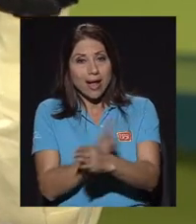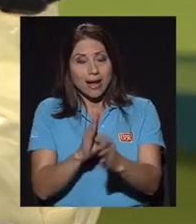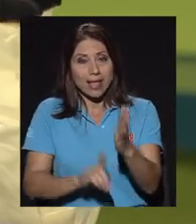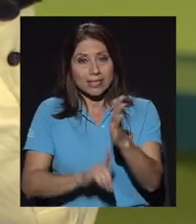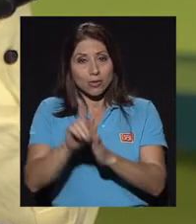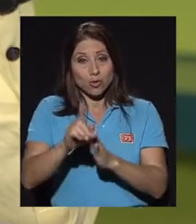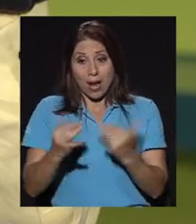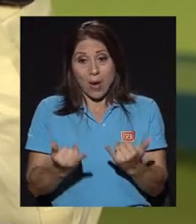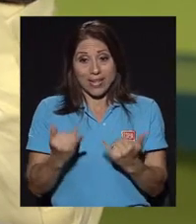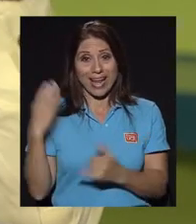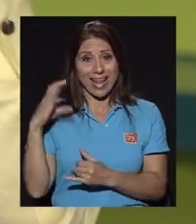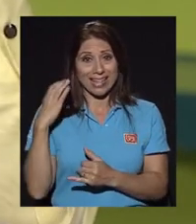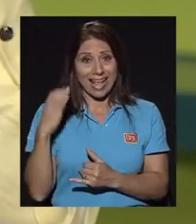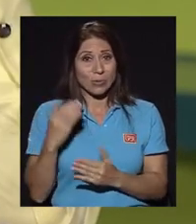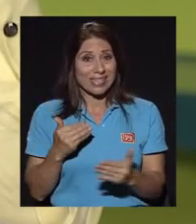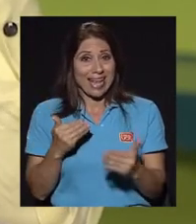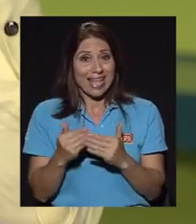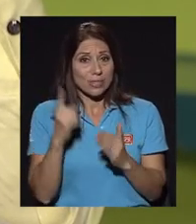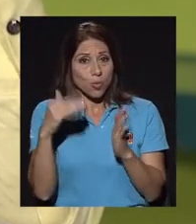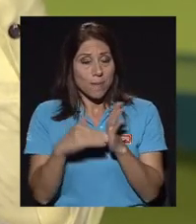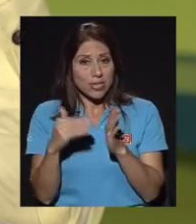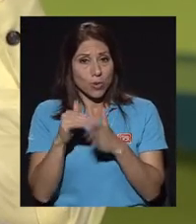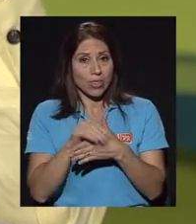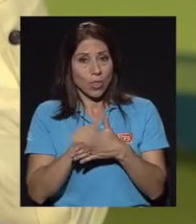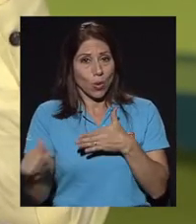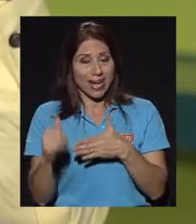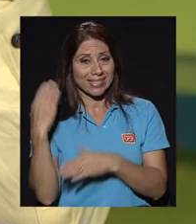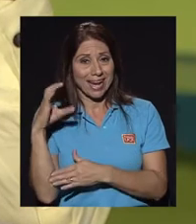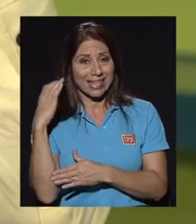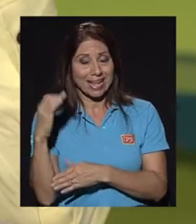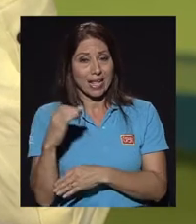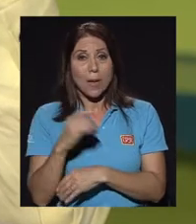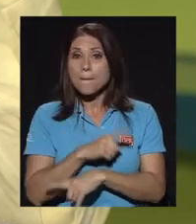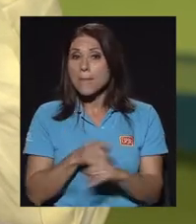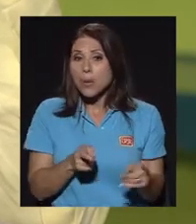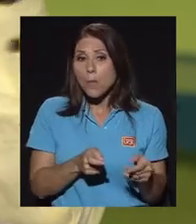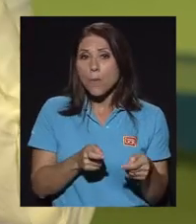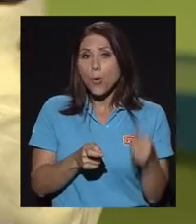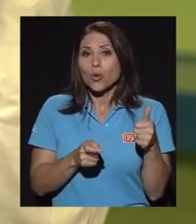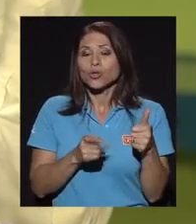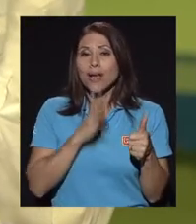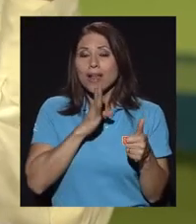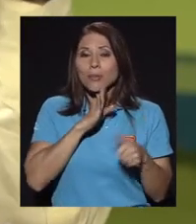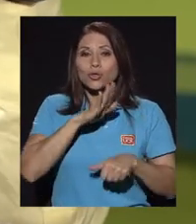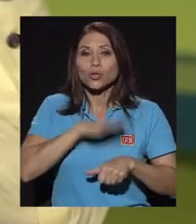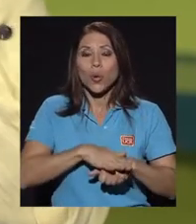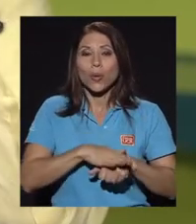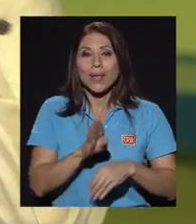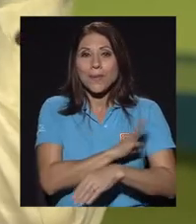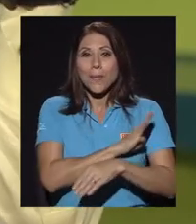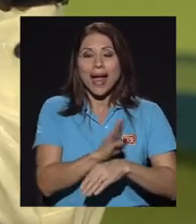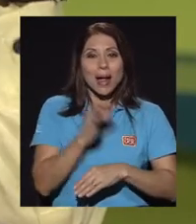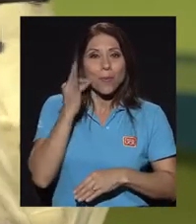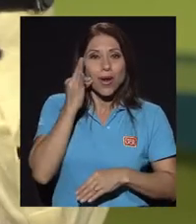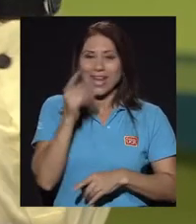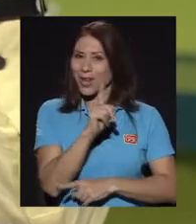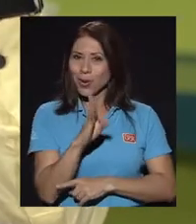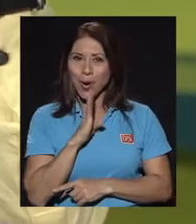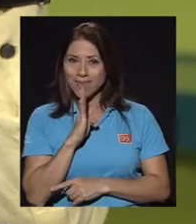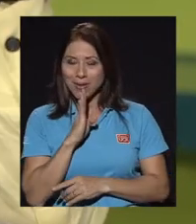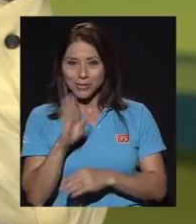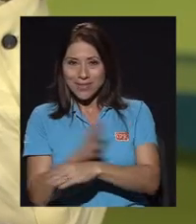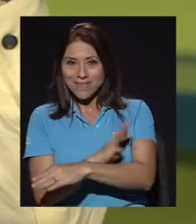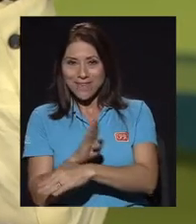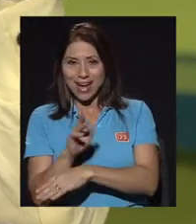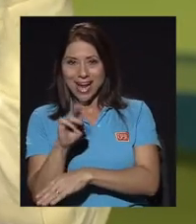representan casi $1,000,000 en Cartago, pero poquitos hablamos de banca mujer. No hablemos de banca cristal porque ese es otro tema, pero Banca